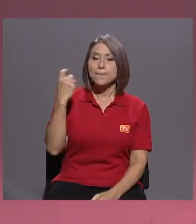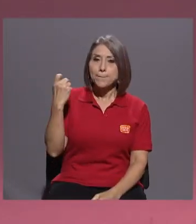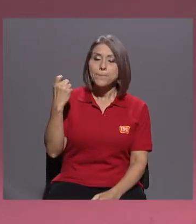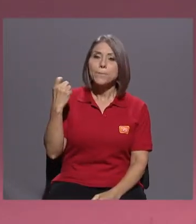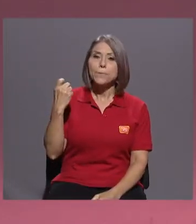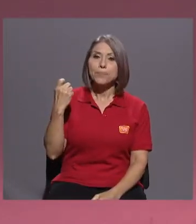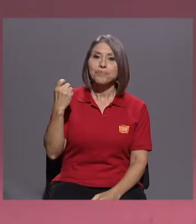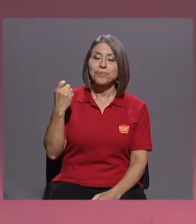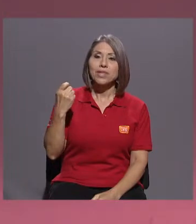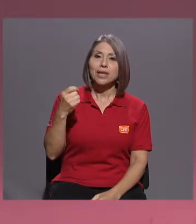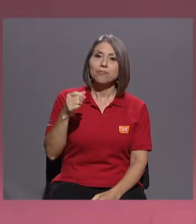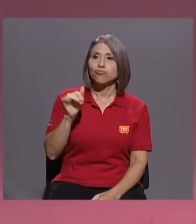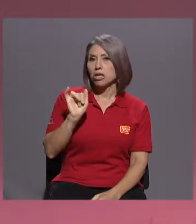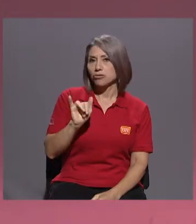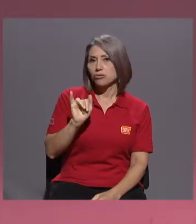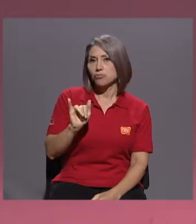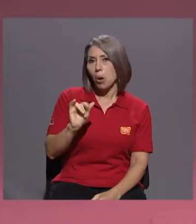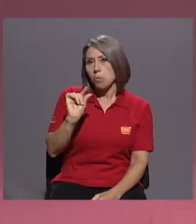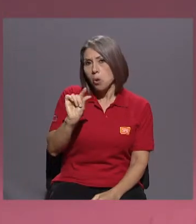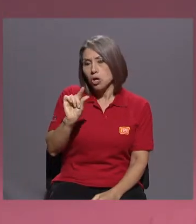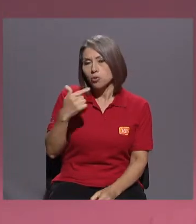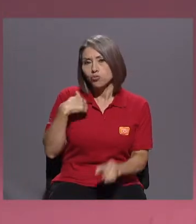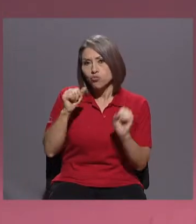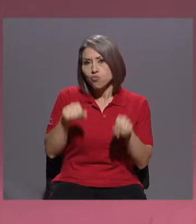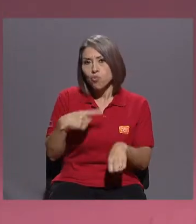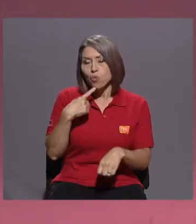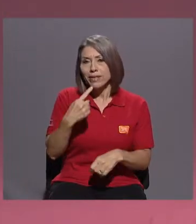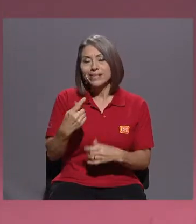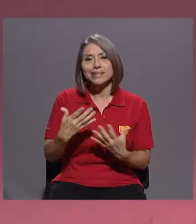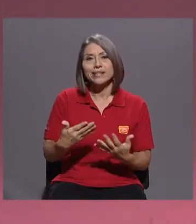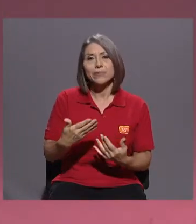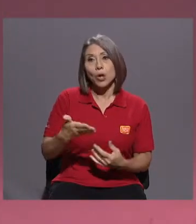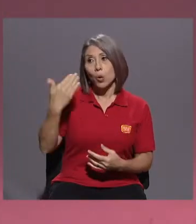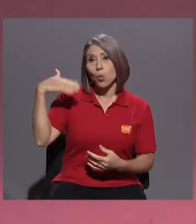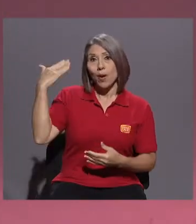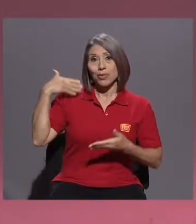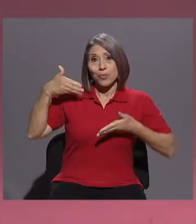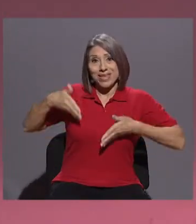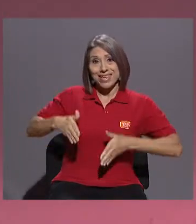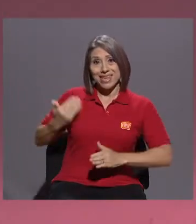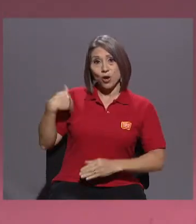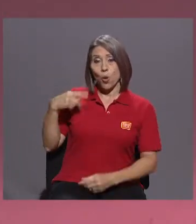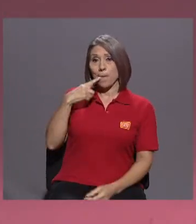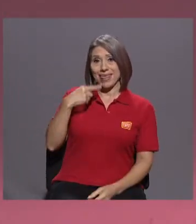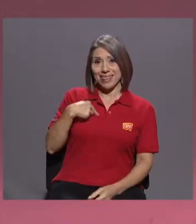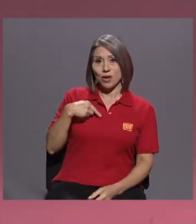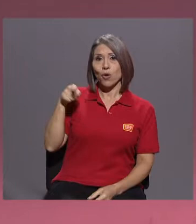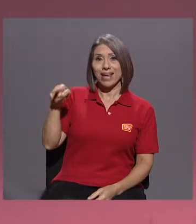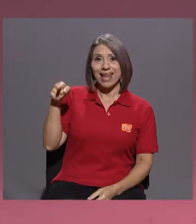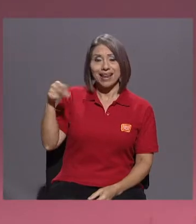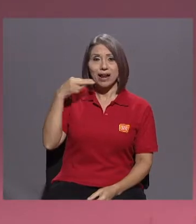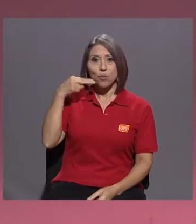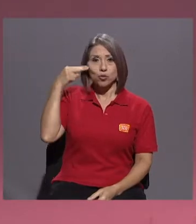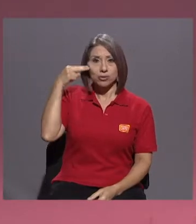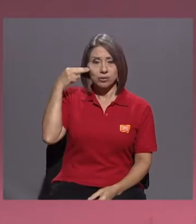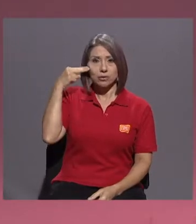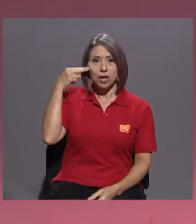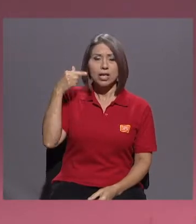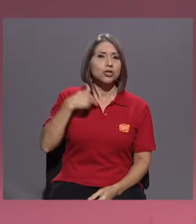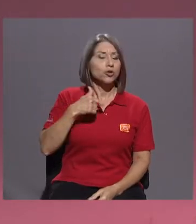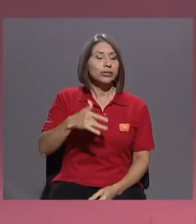Porque Bueno así Lo poquito Que puedo decir Es que Cuando mi hijo Me dijo Que era homosexual